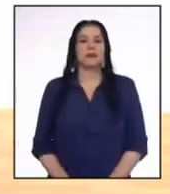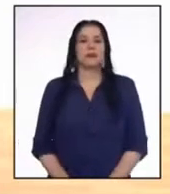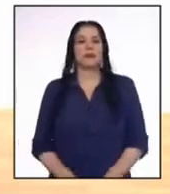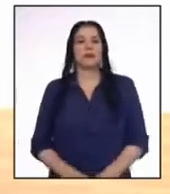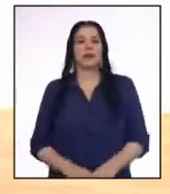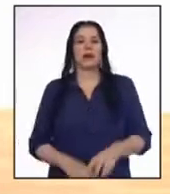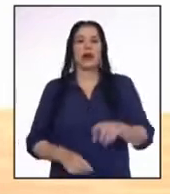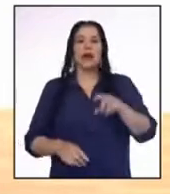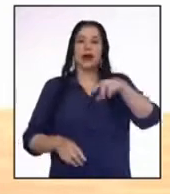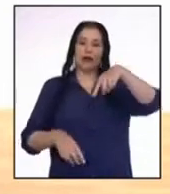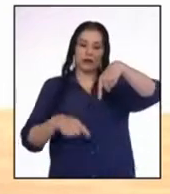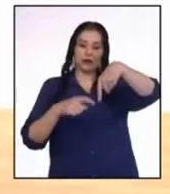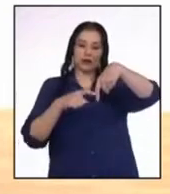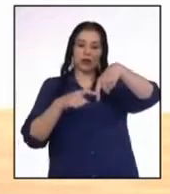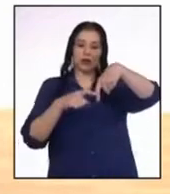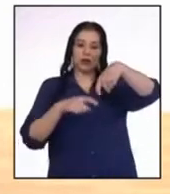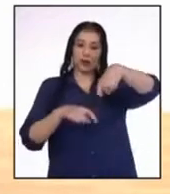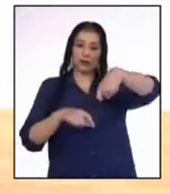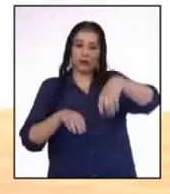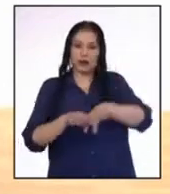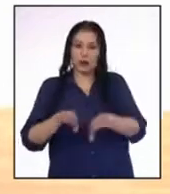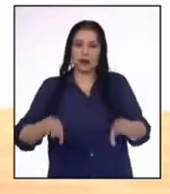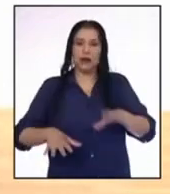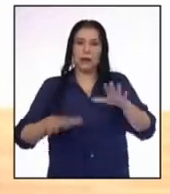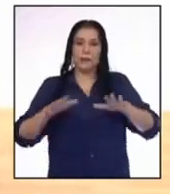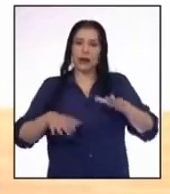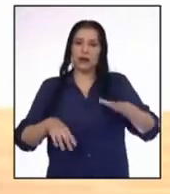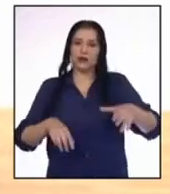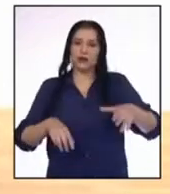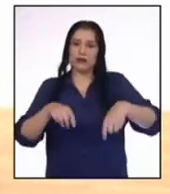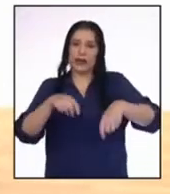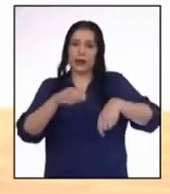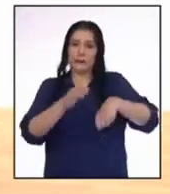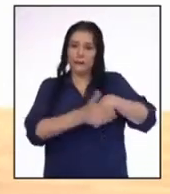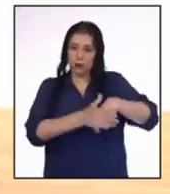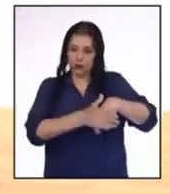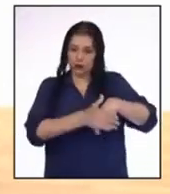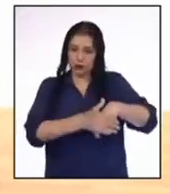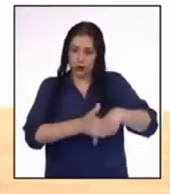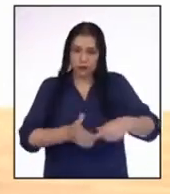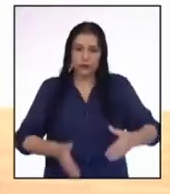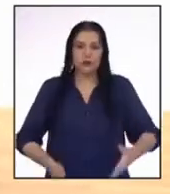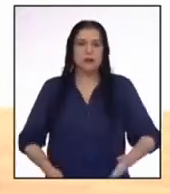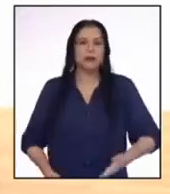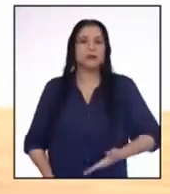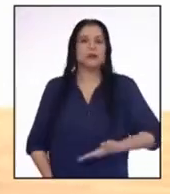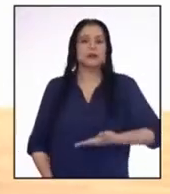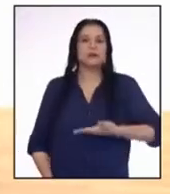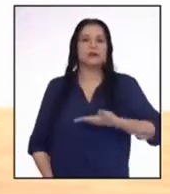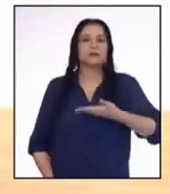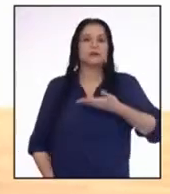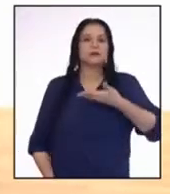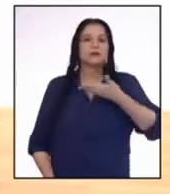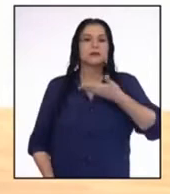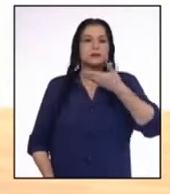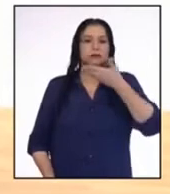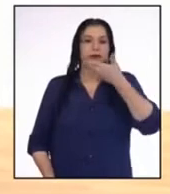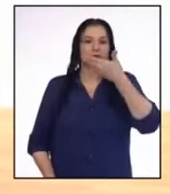Colocamos la rodilla al suelo, las manos en el muslo, inhalamos, exhalamos.